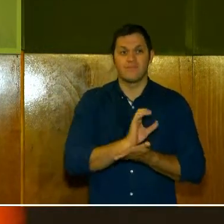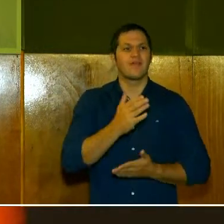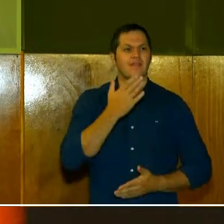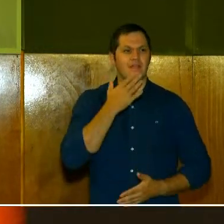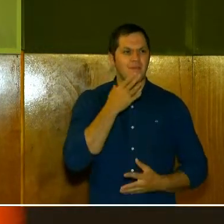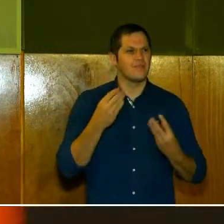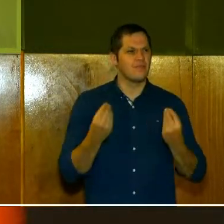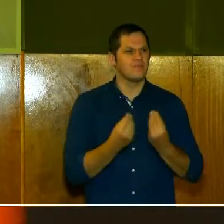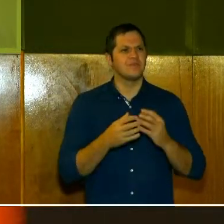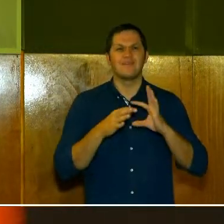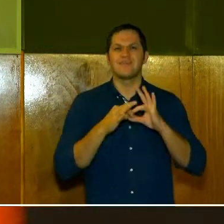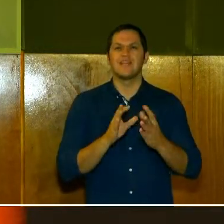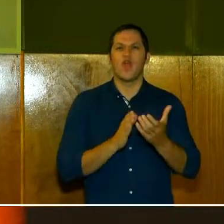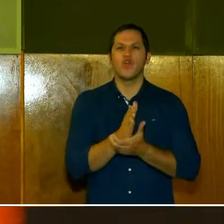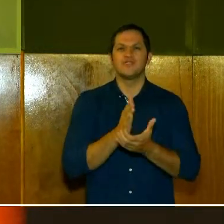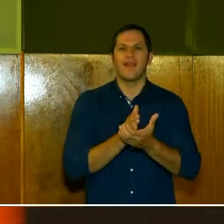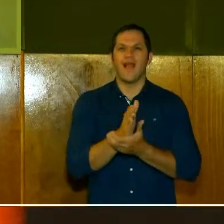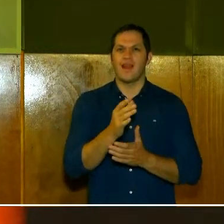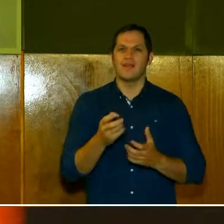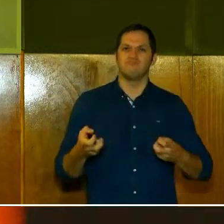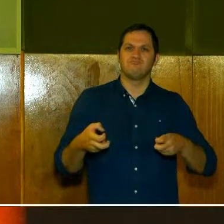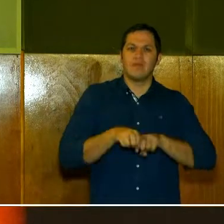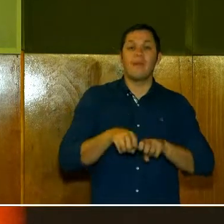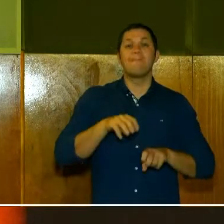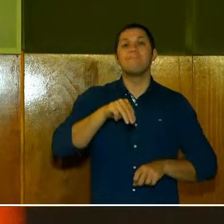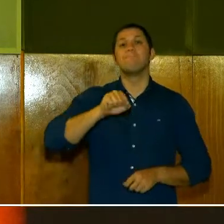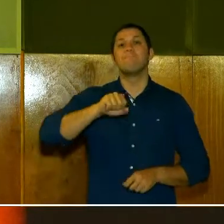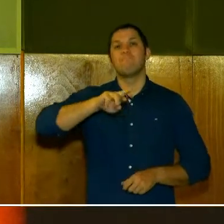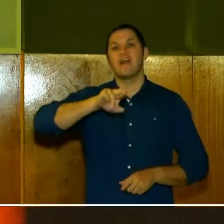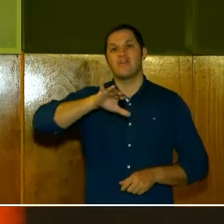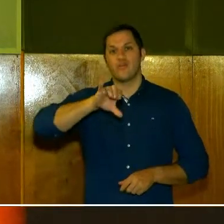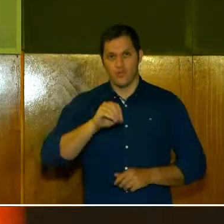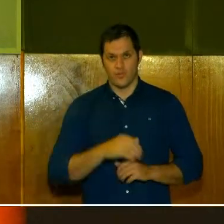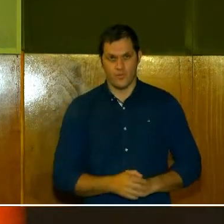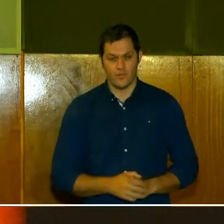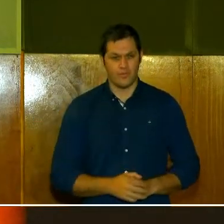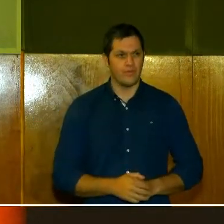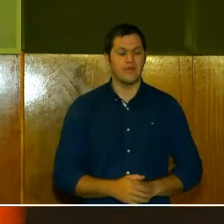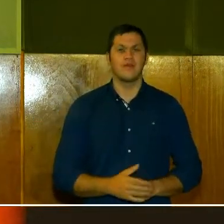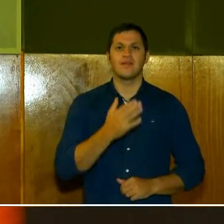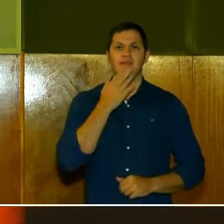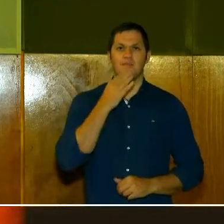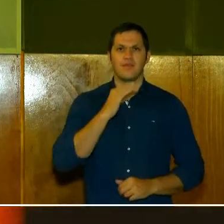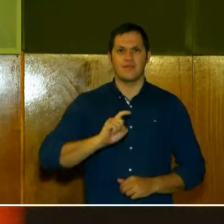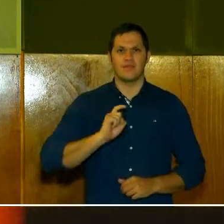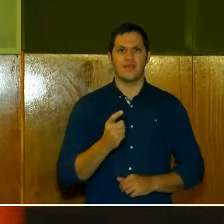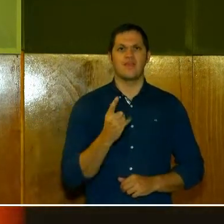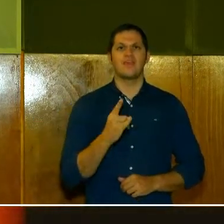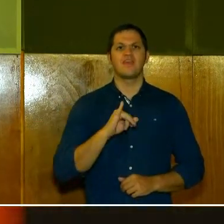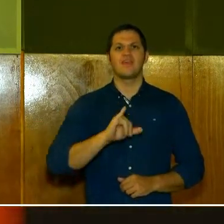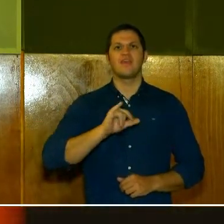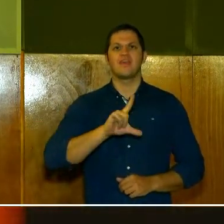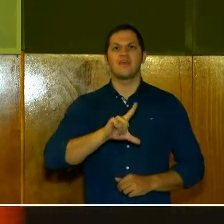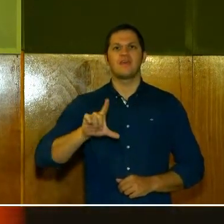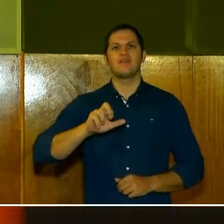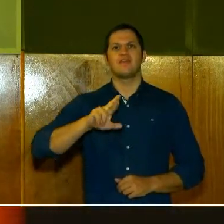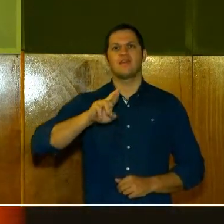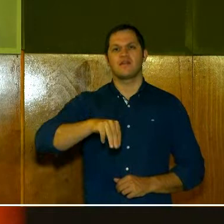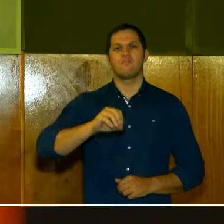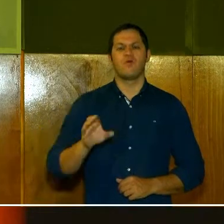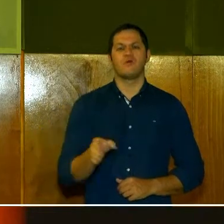alcalde mauro tamayo rosas gracias por estar acá alcalde al concejal mario ferrada que nos ha acompañado